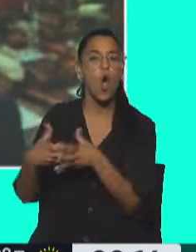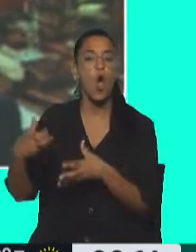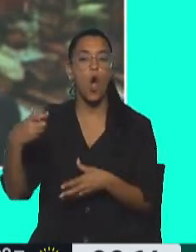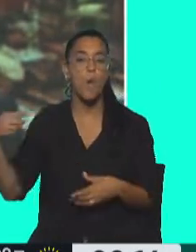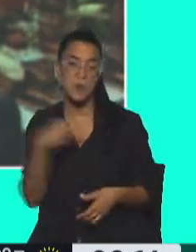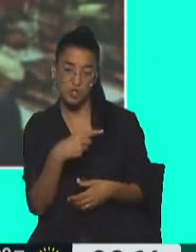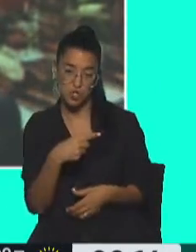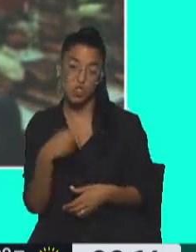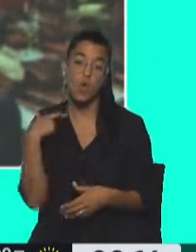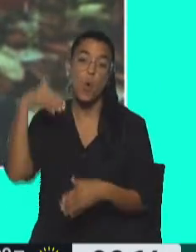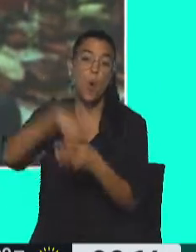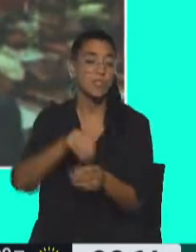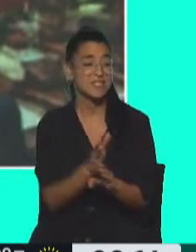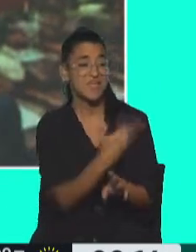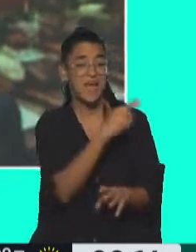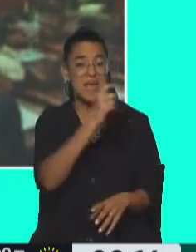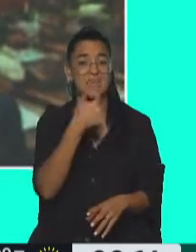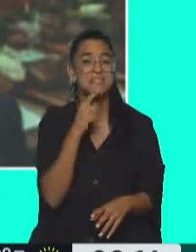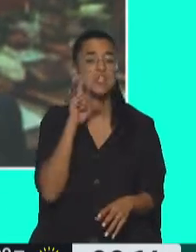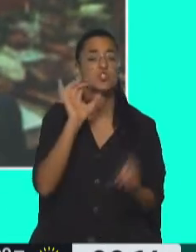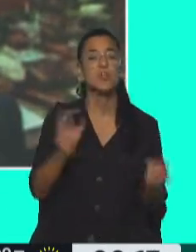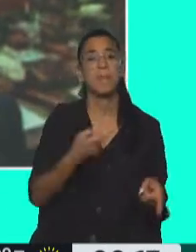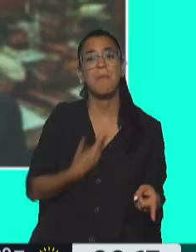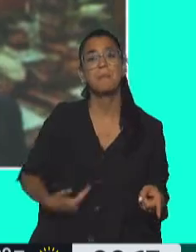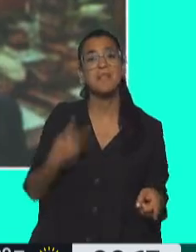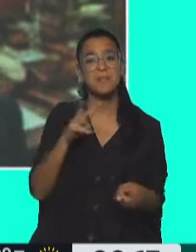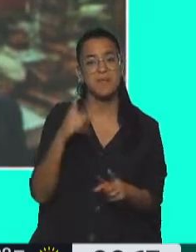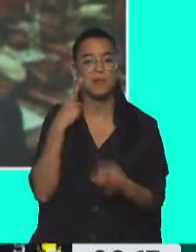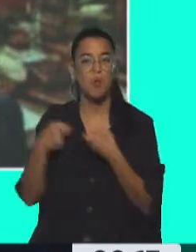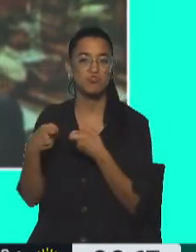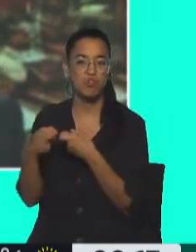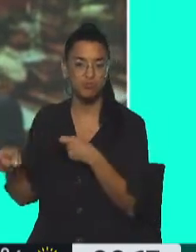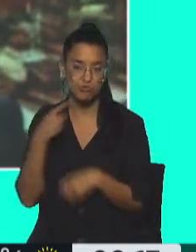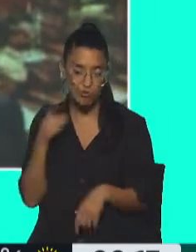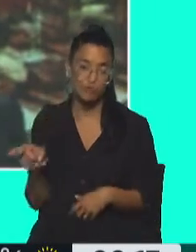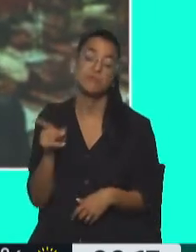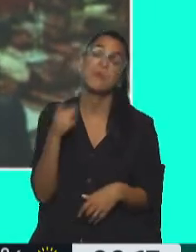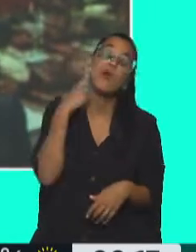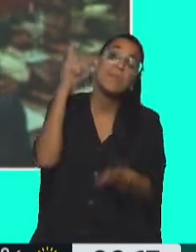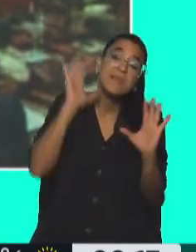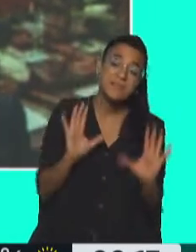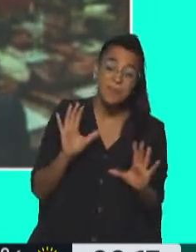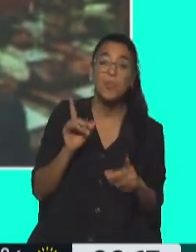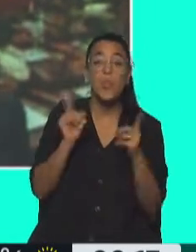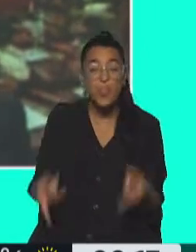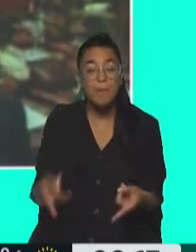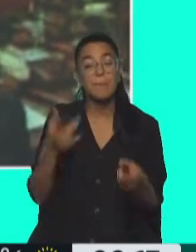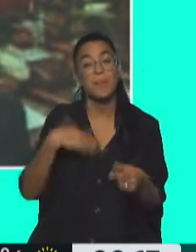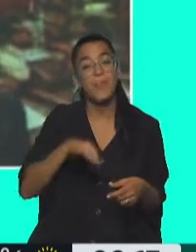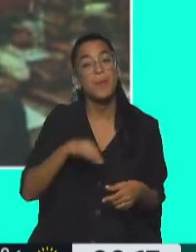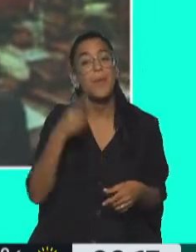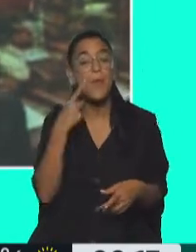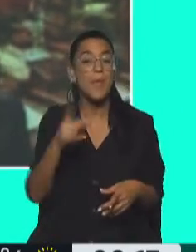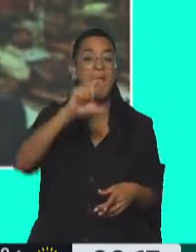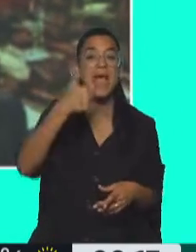que termina votando la destitución de Castillo, y la vicepresidenta. Son todas hipótesis. Lo cierto también es que hay que indicar que